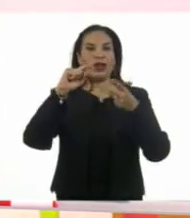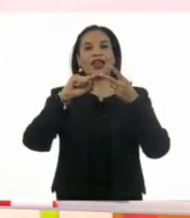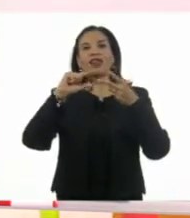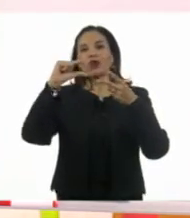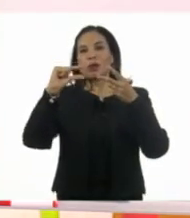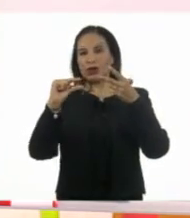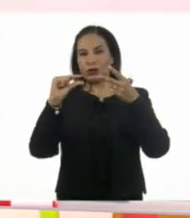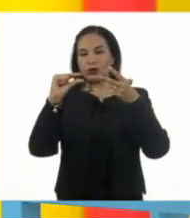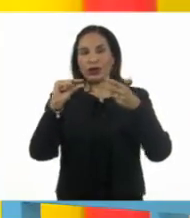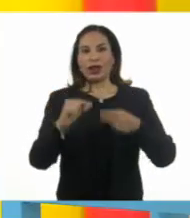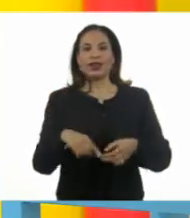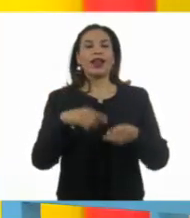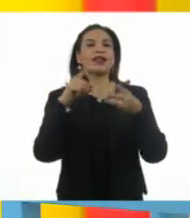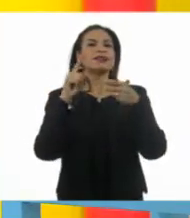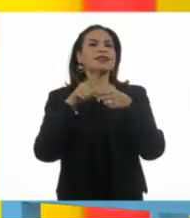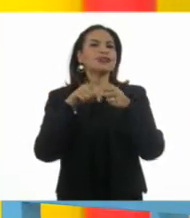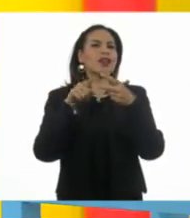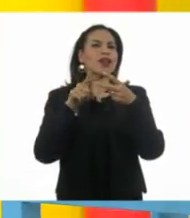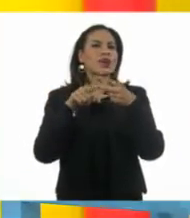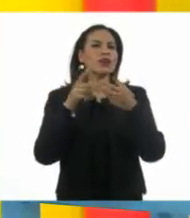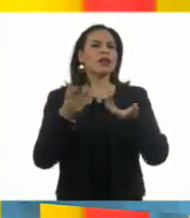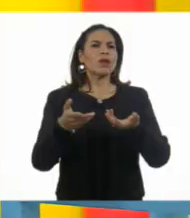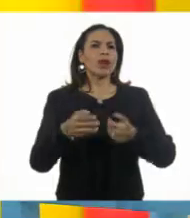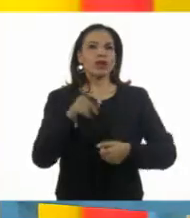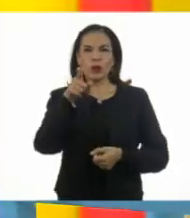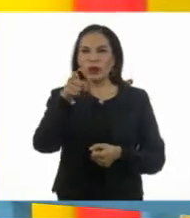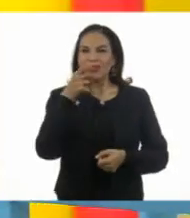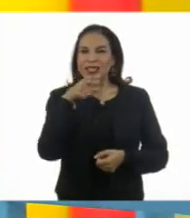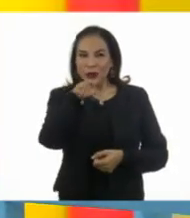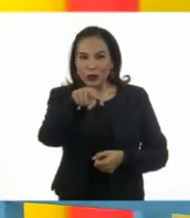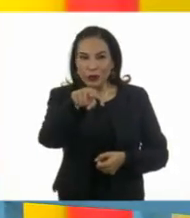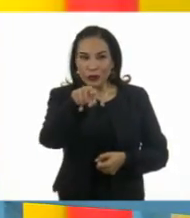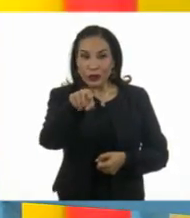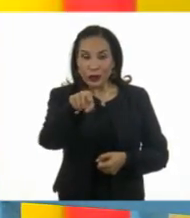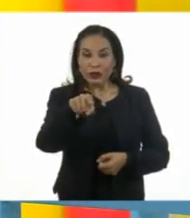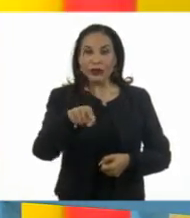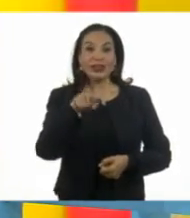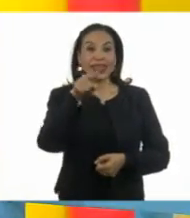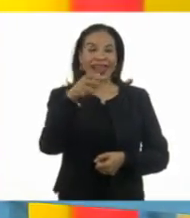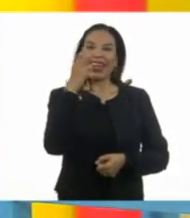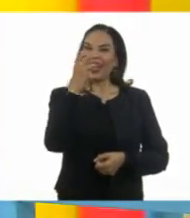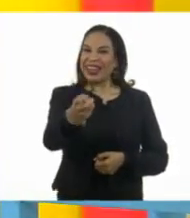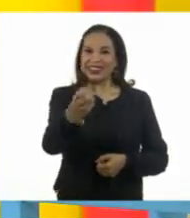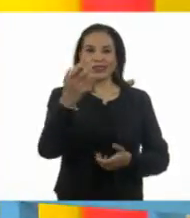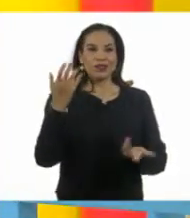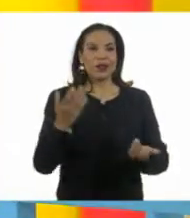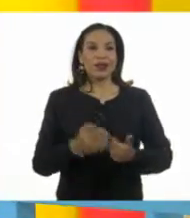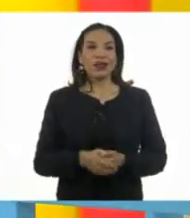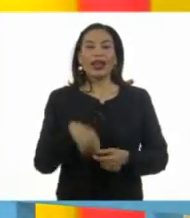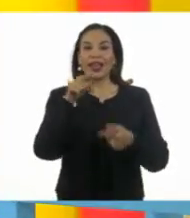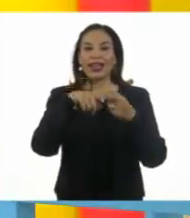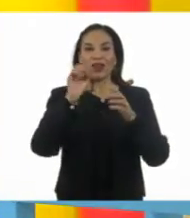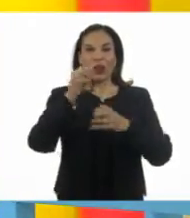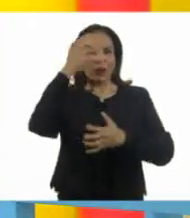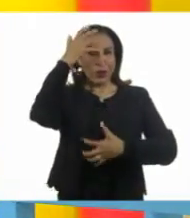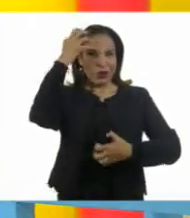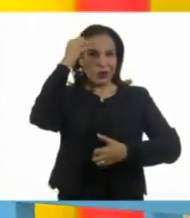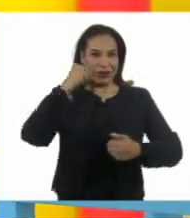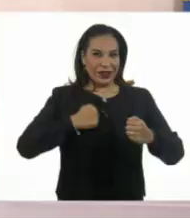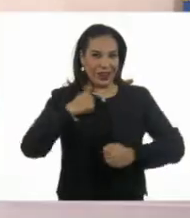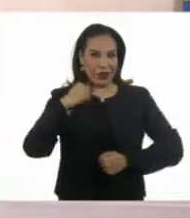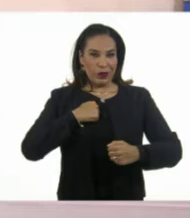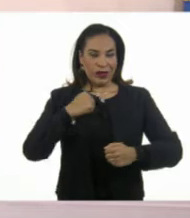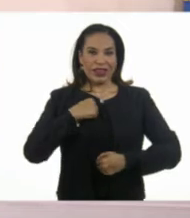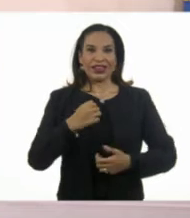minúscula. ¿Cuál es la que sigue? La segunda es... A ver, tú dímela. Tú, sí, tú. ¡Exacto! Es orangután.